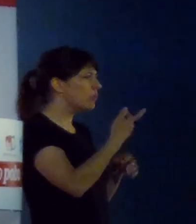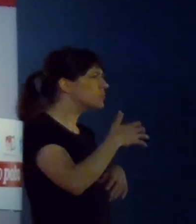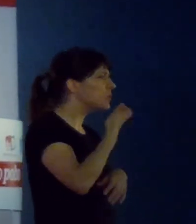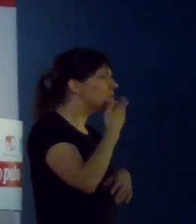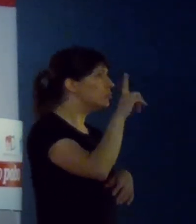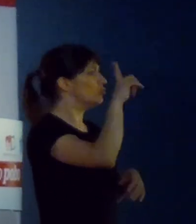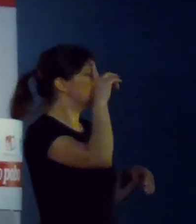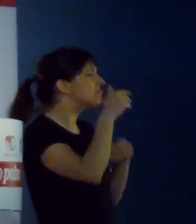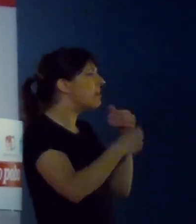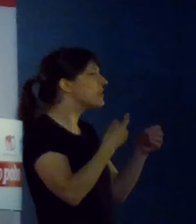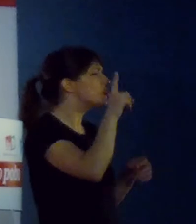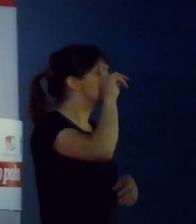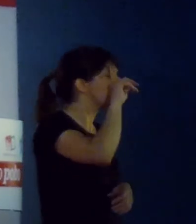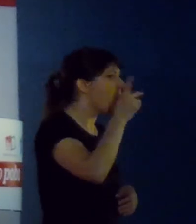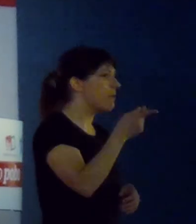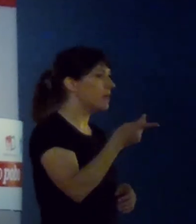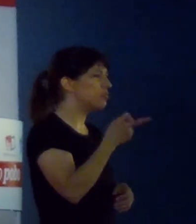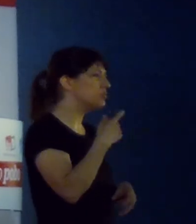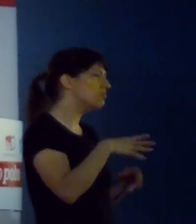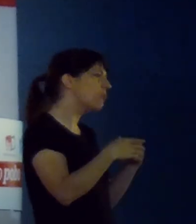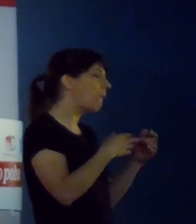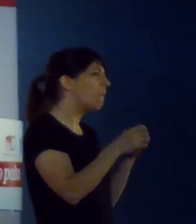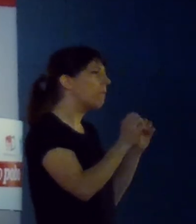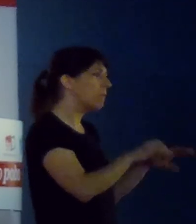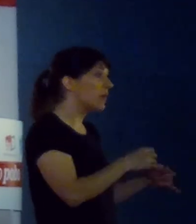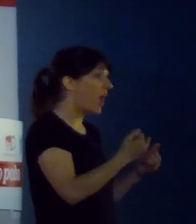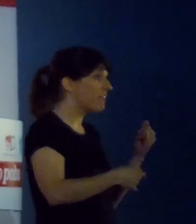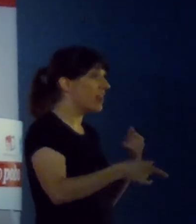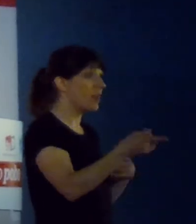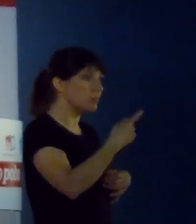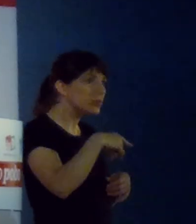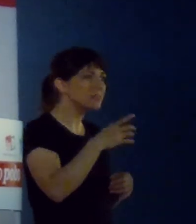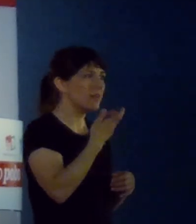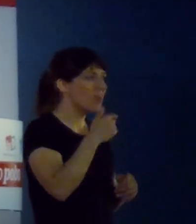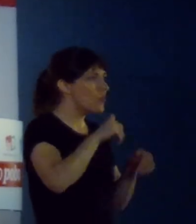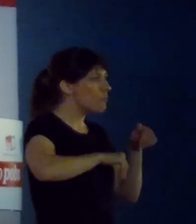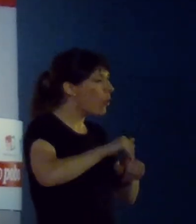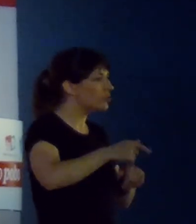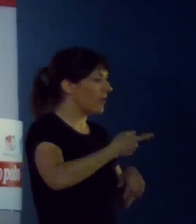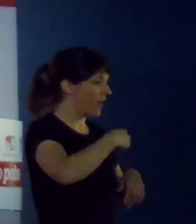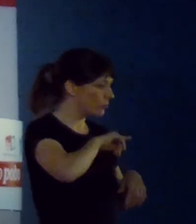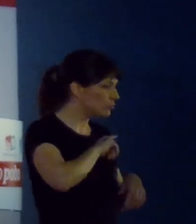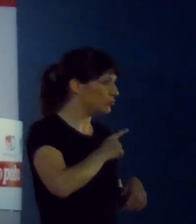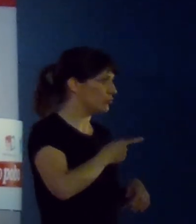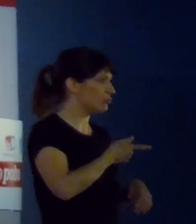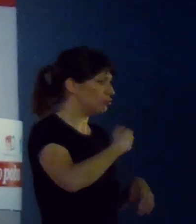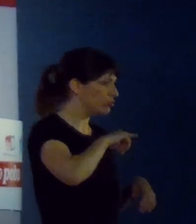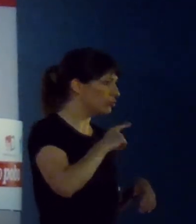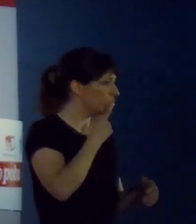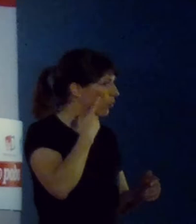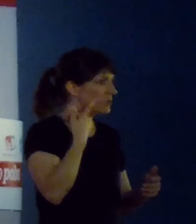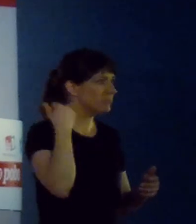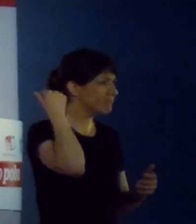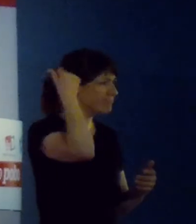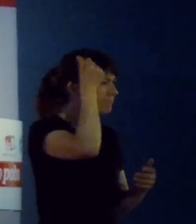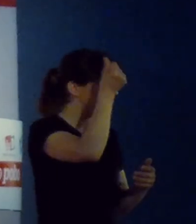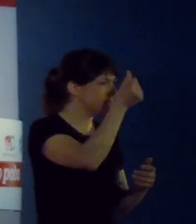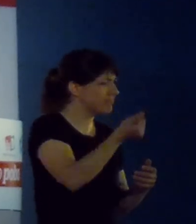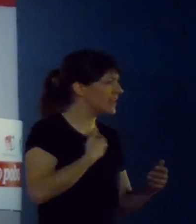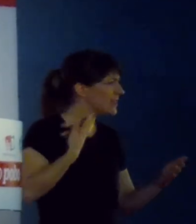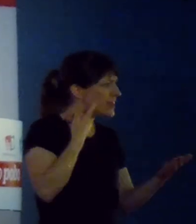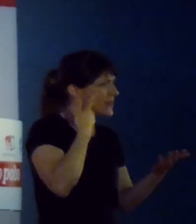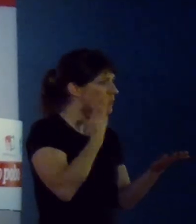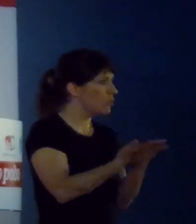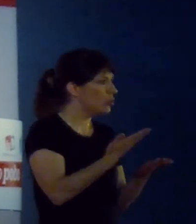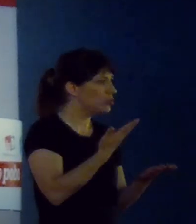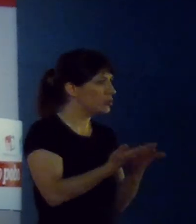ester vota aos que realmente le vamos demostrar ou na